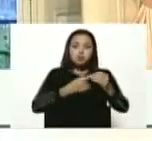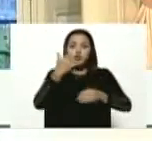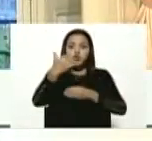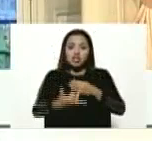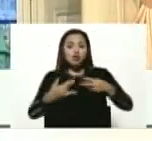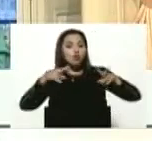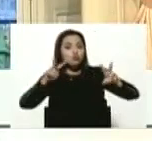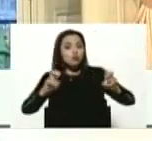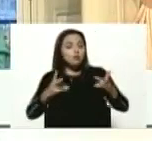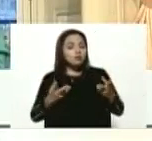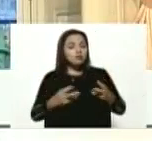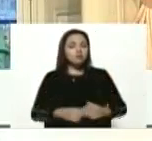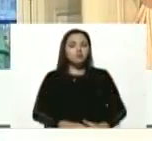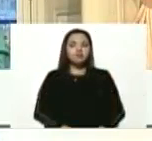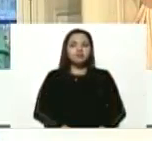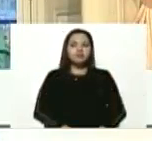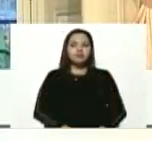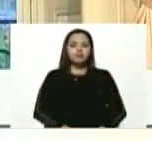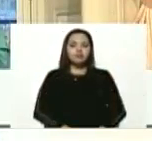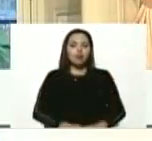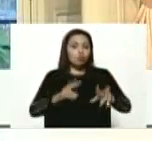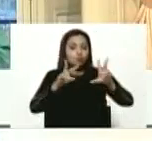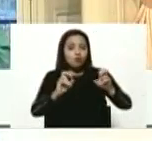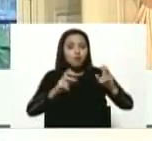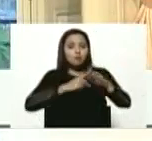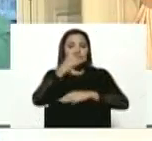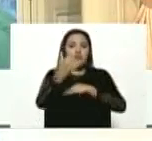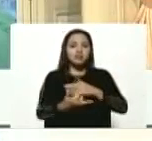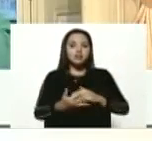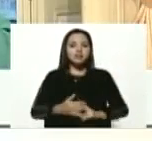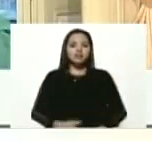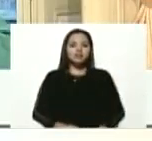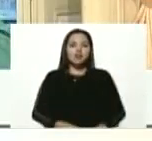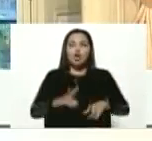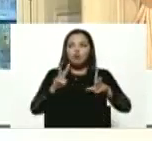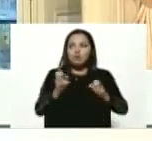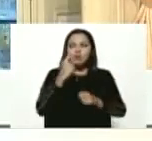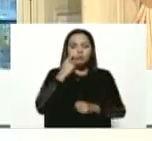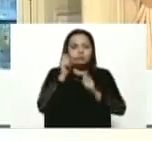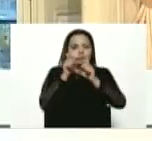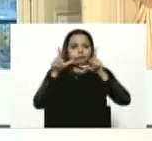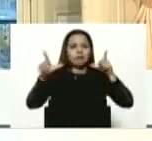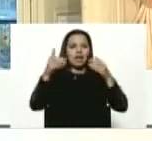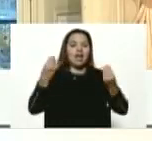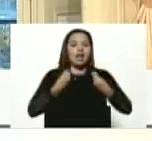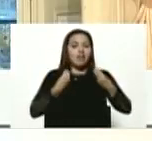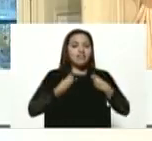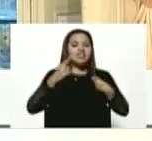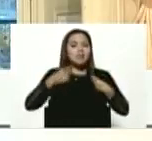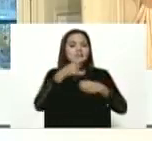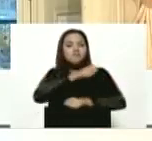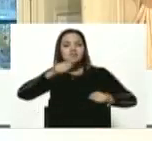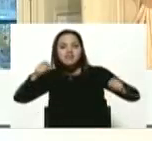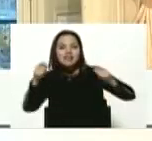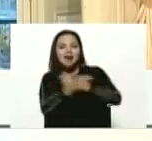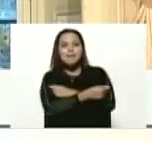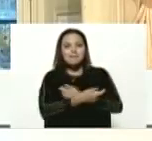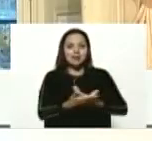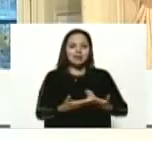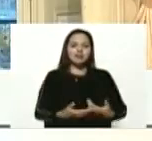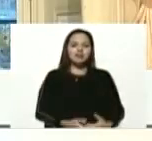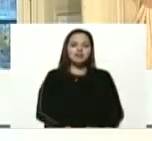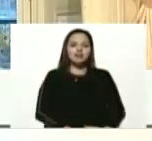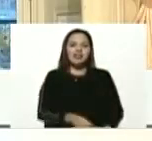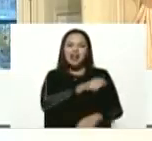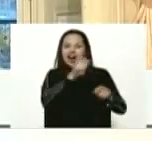nuevo. Gracie y... Lo nuevo. Tenemos es lo nuevo que impacte la vida y además cambia